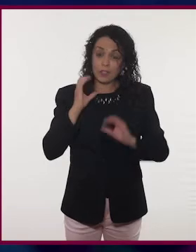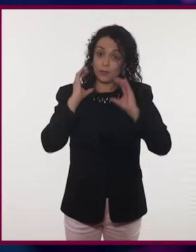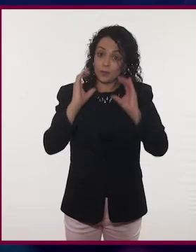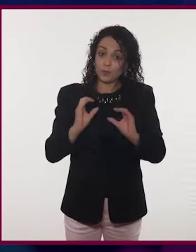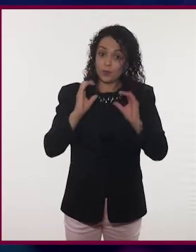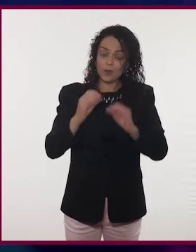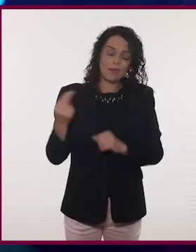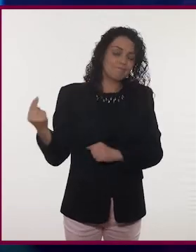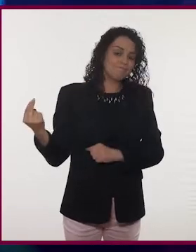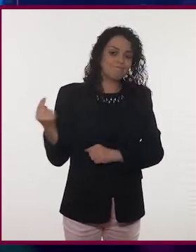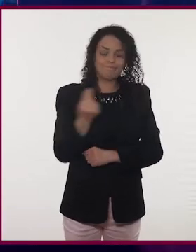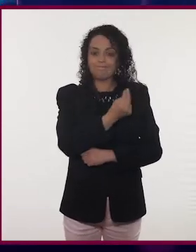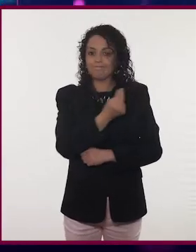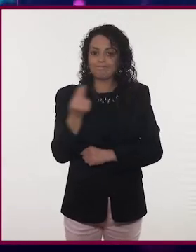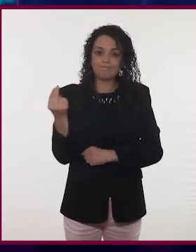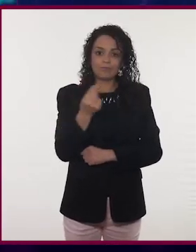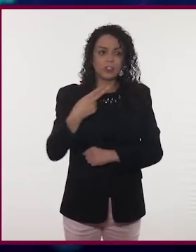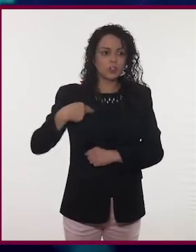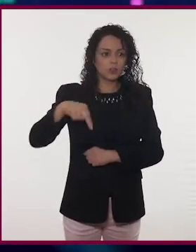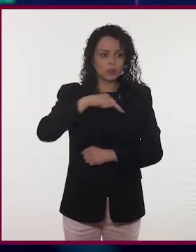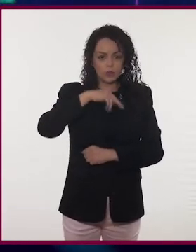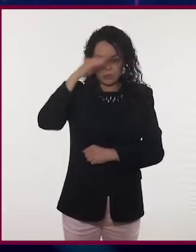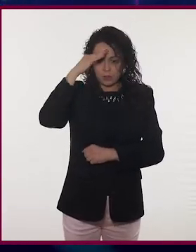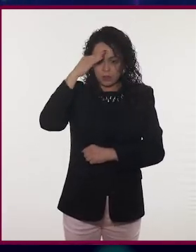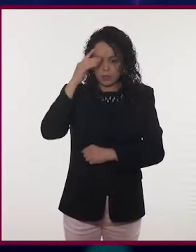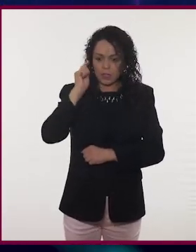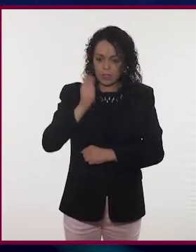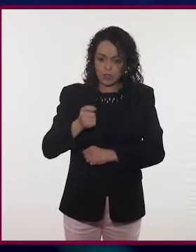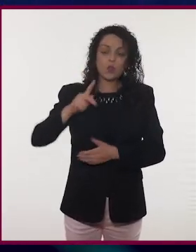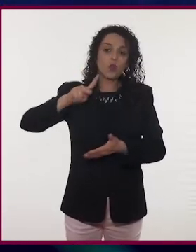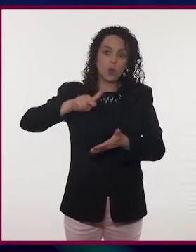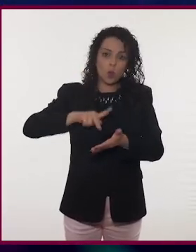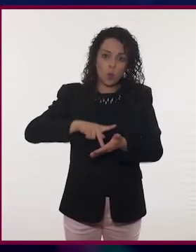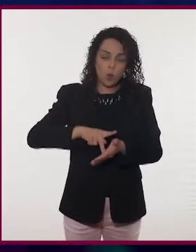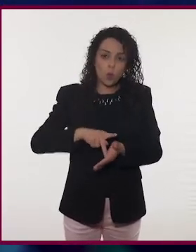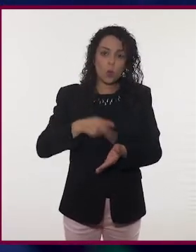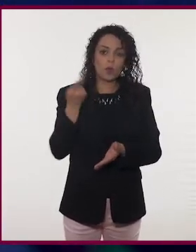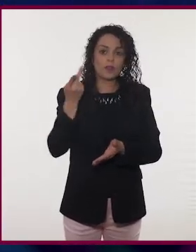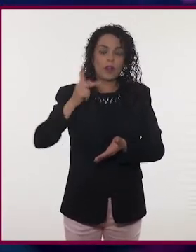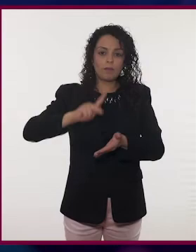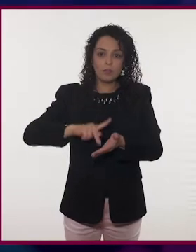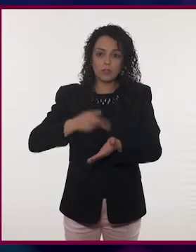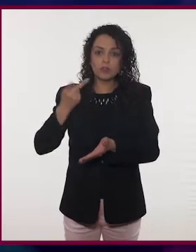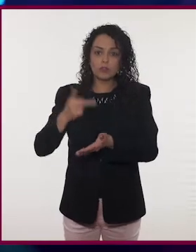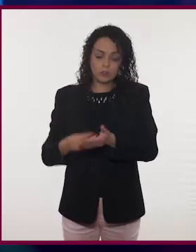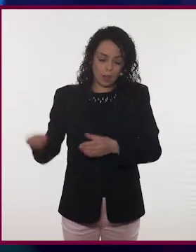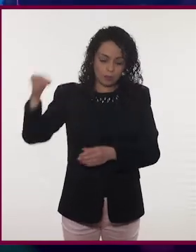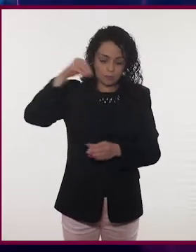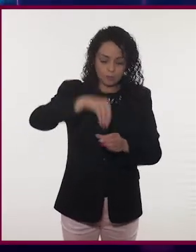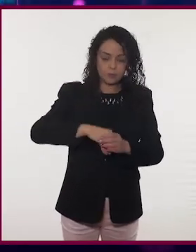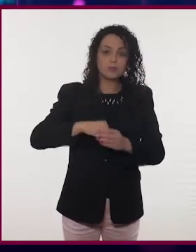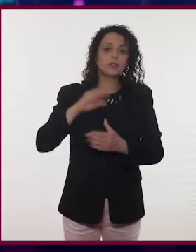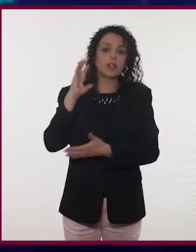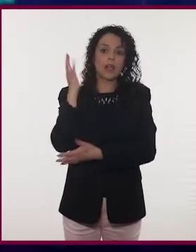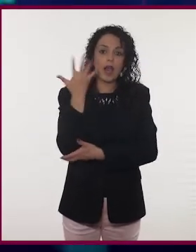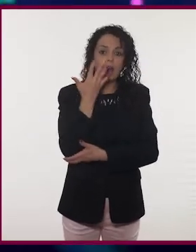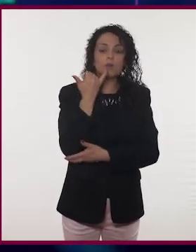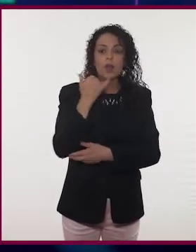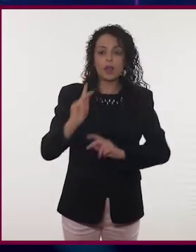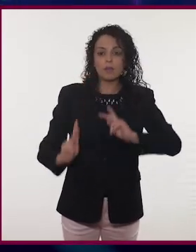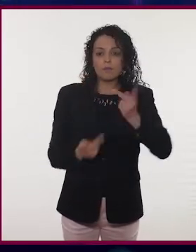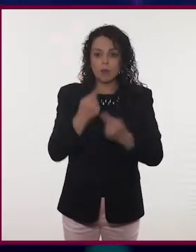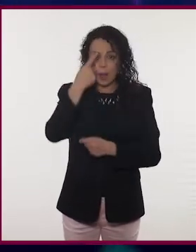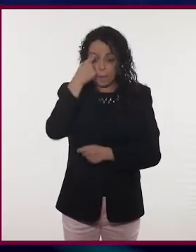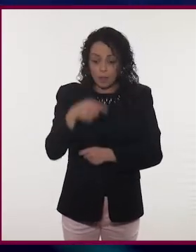indispensable. Nosotros lo que hacemos es volver a reimplantar estos árboles y estas medicinas, que